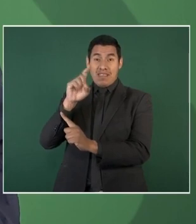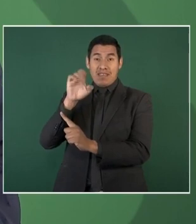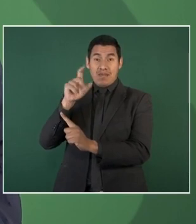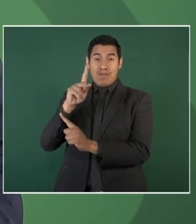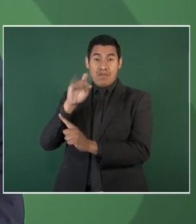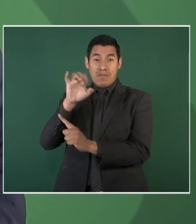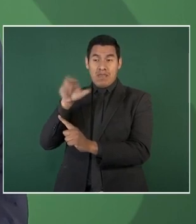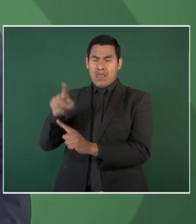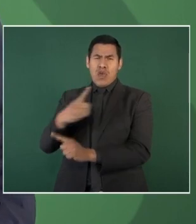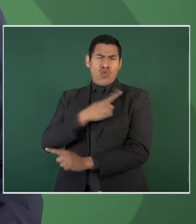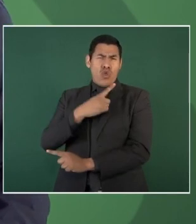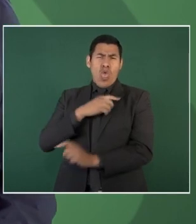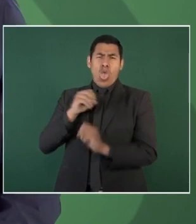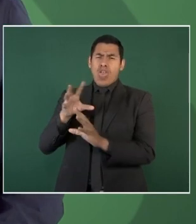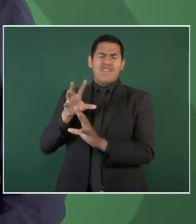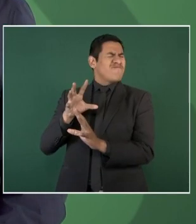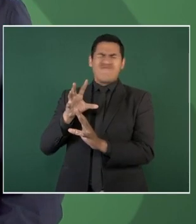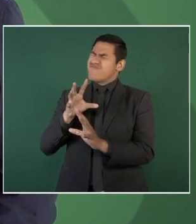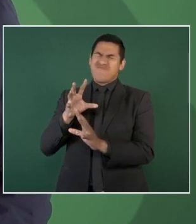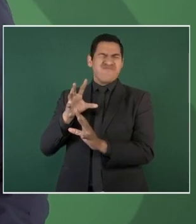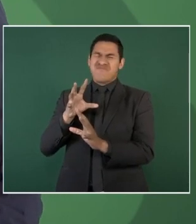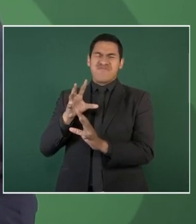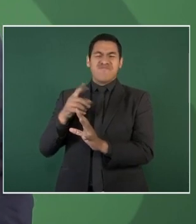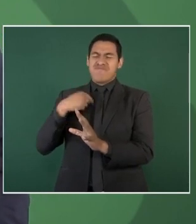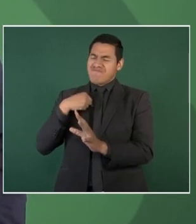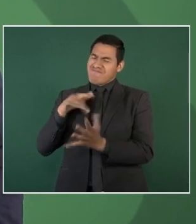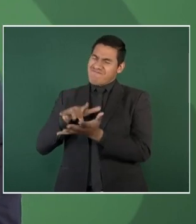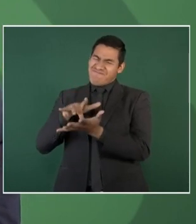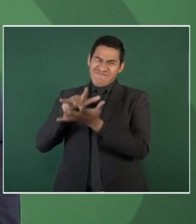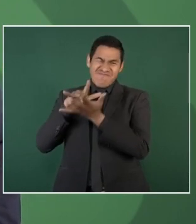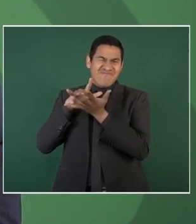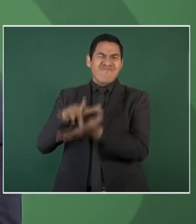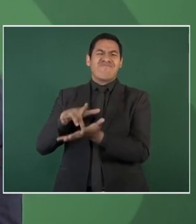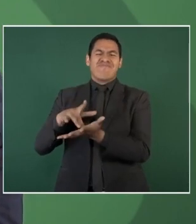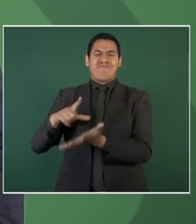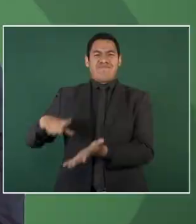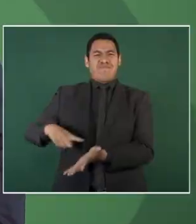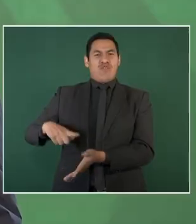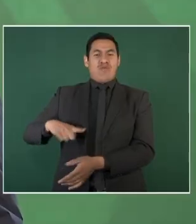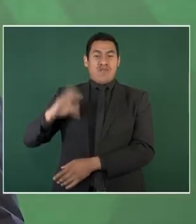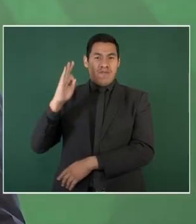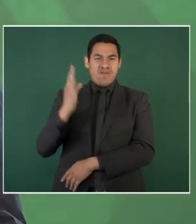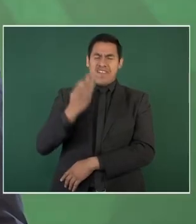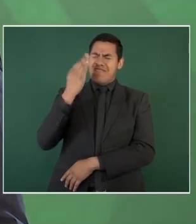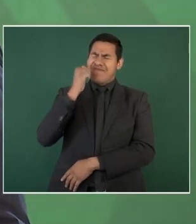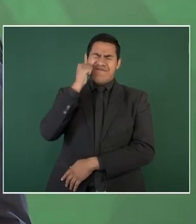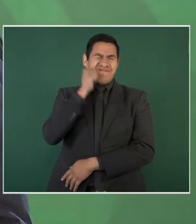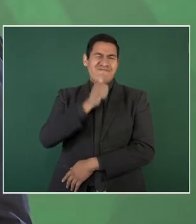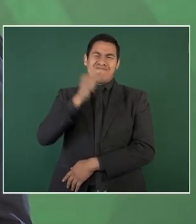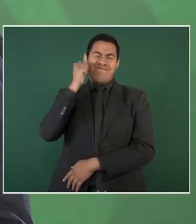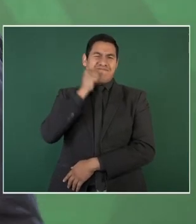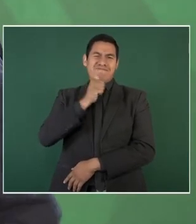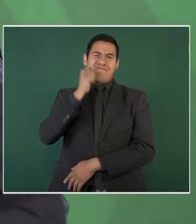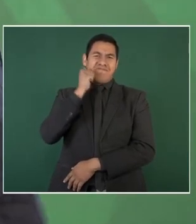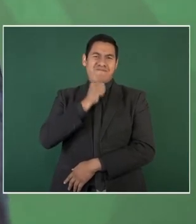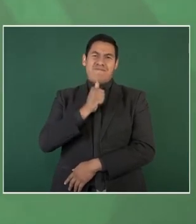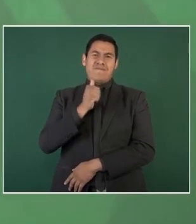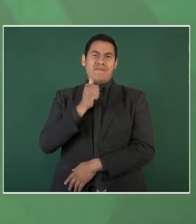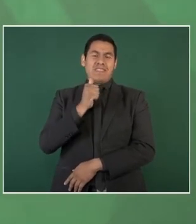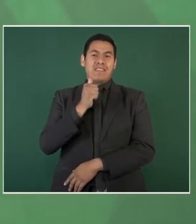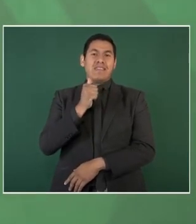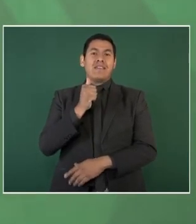sola, cuenta con el apoyo del gobierno federal. Y vamos